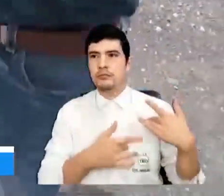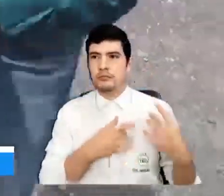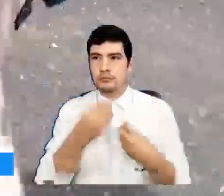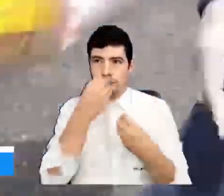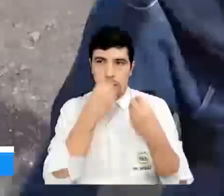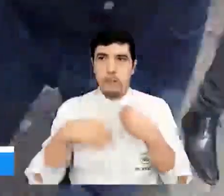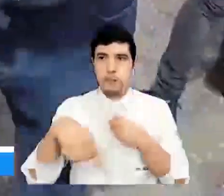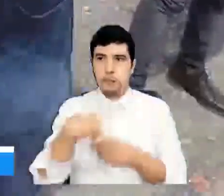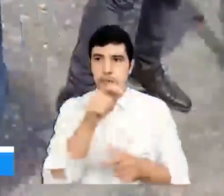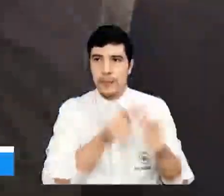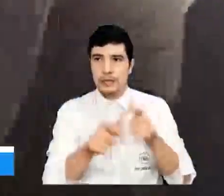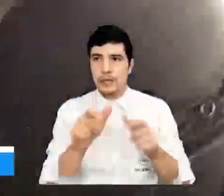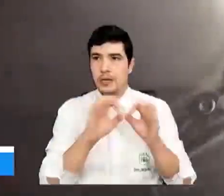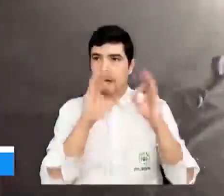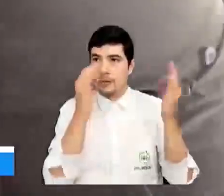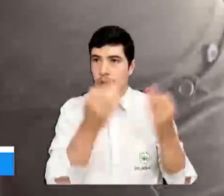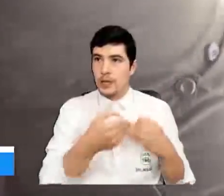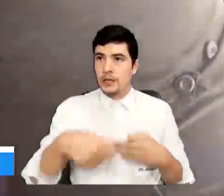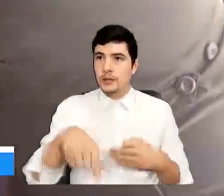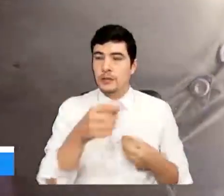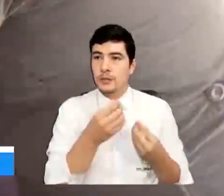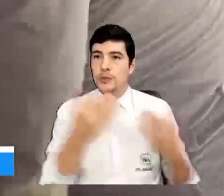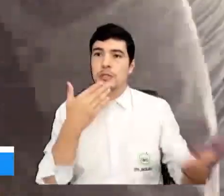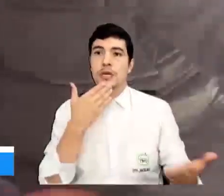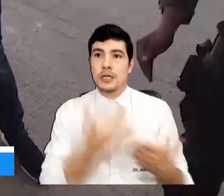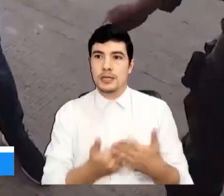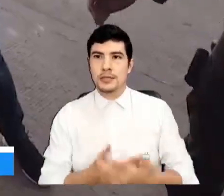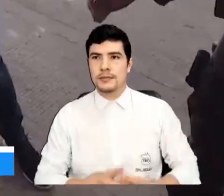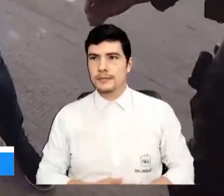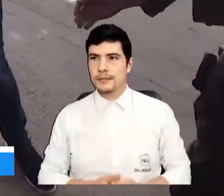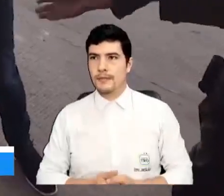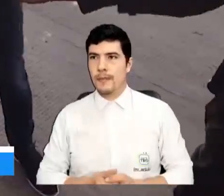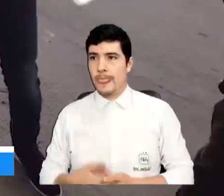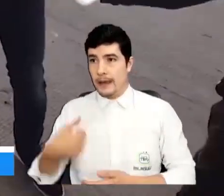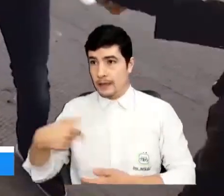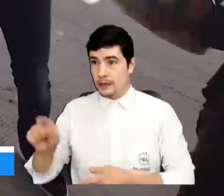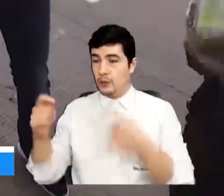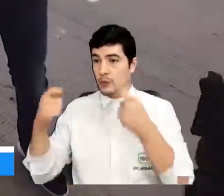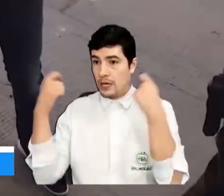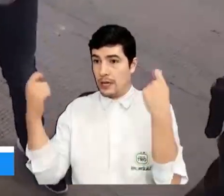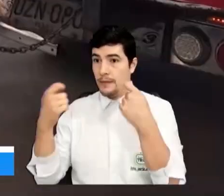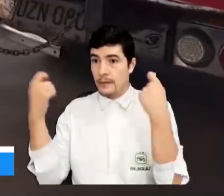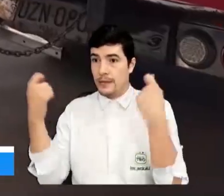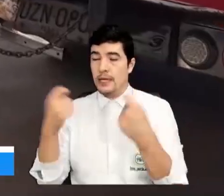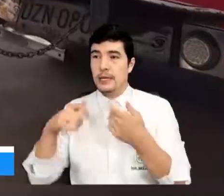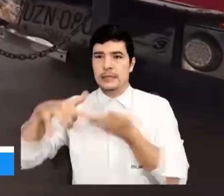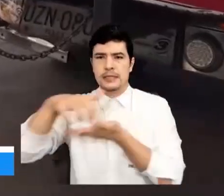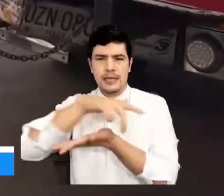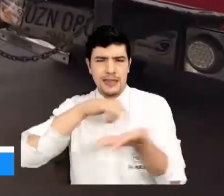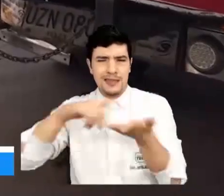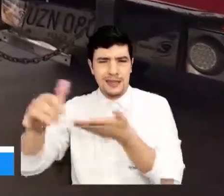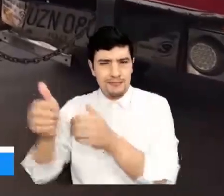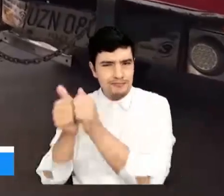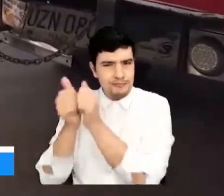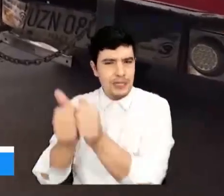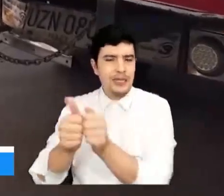Jenny Sarmiento y la Gobernación de Santander, han entregado un poco más de 18.000 mercados en el departamento en esta cuarentena.